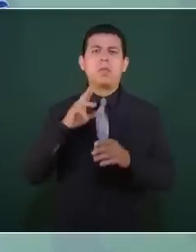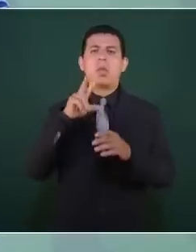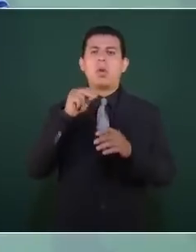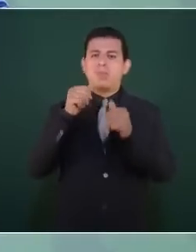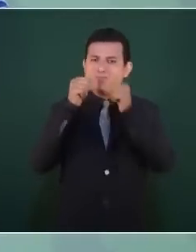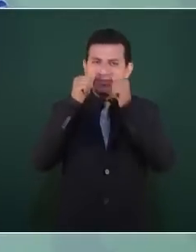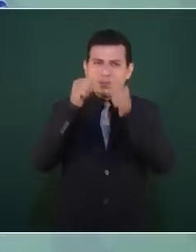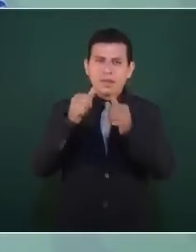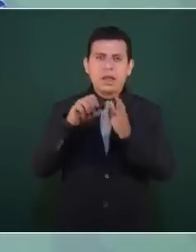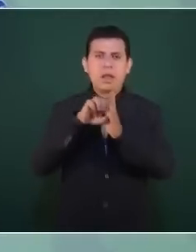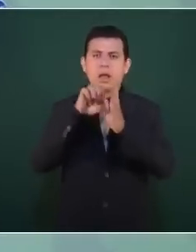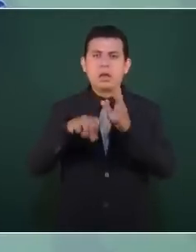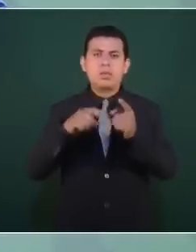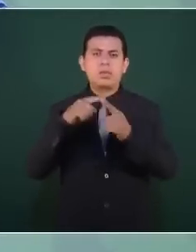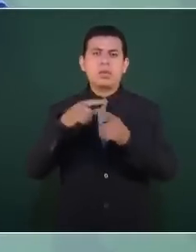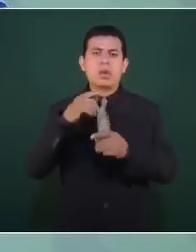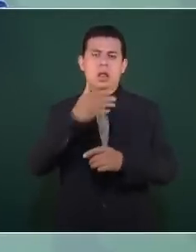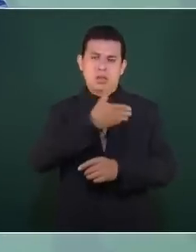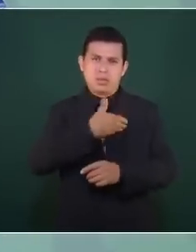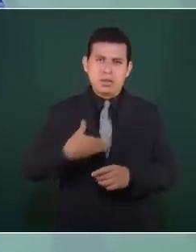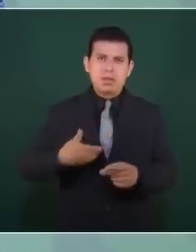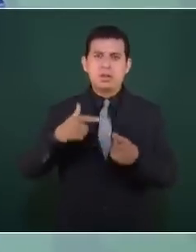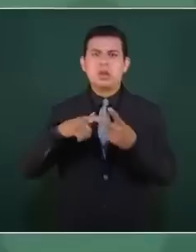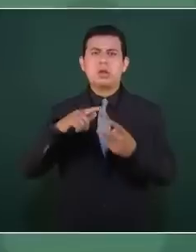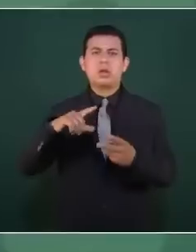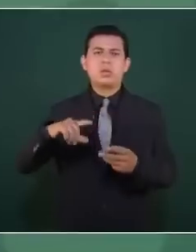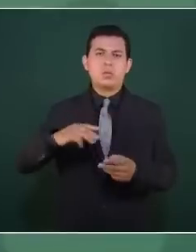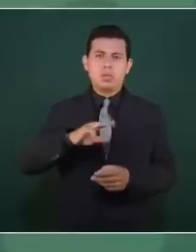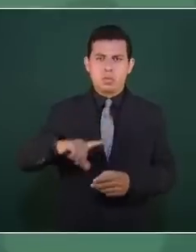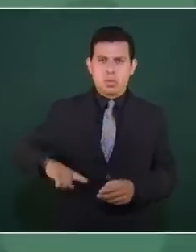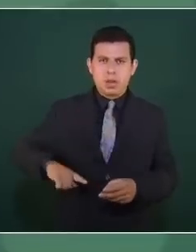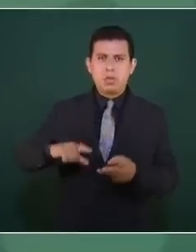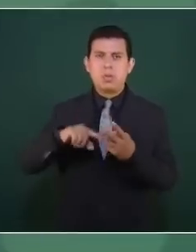en el ejecutivo, en el legislativo, en el judicial,